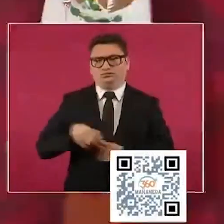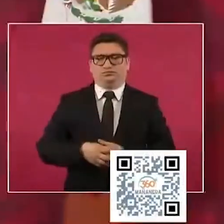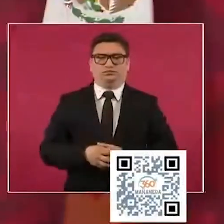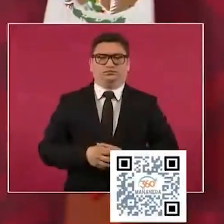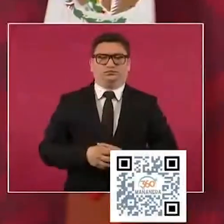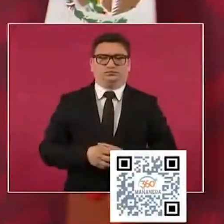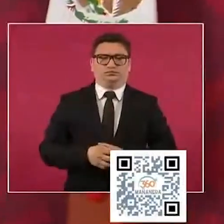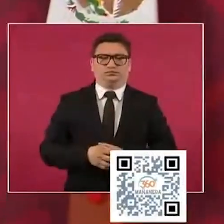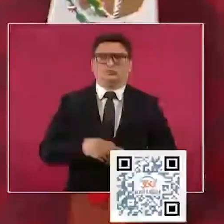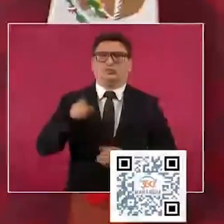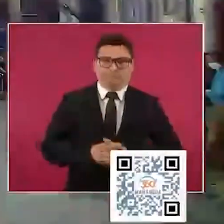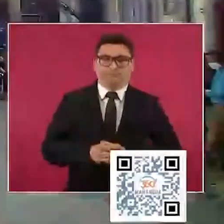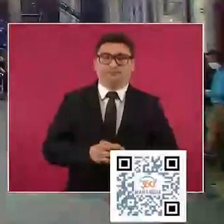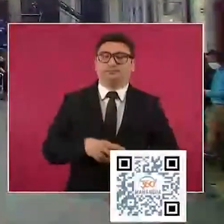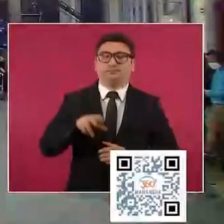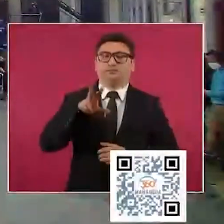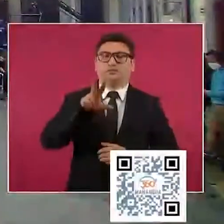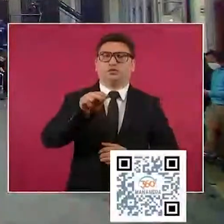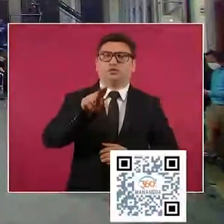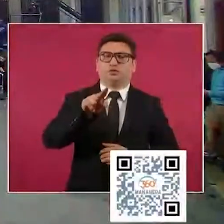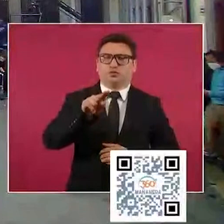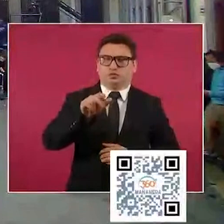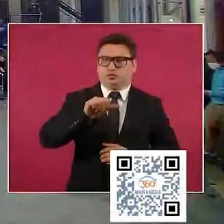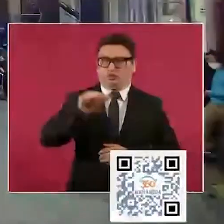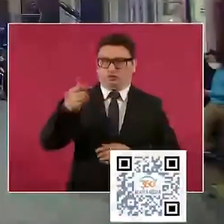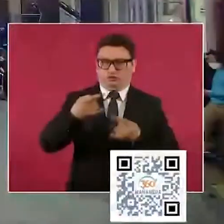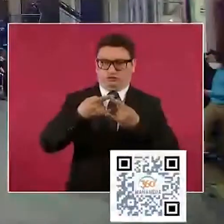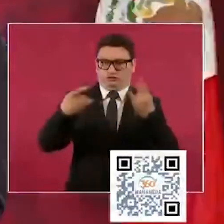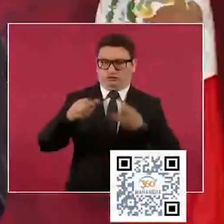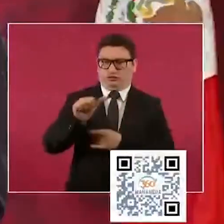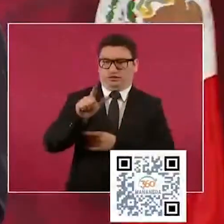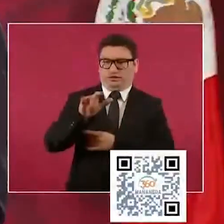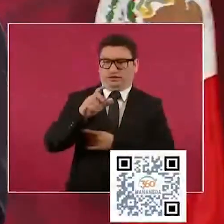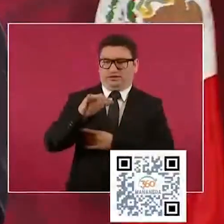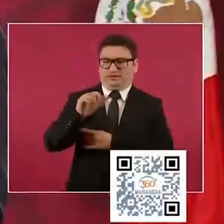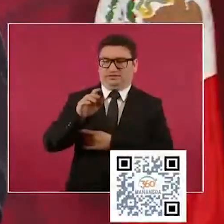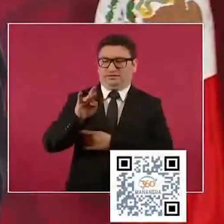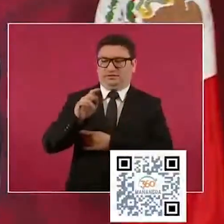México, una gente honesta. El caso de Alicia Bárcena, que es